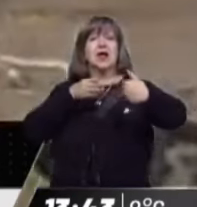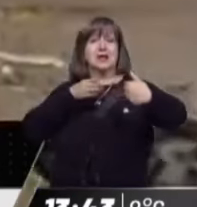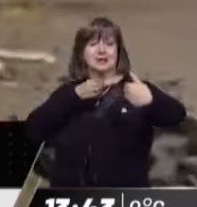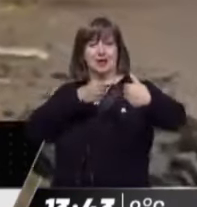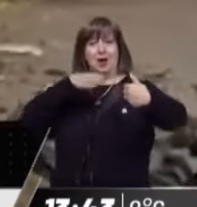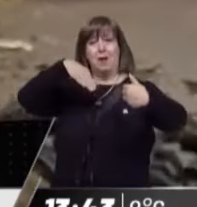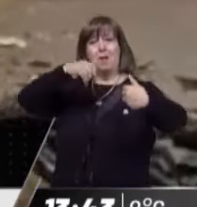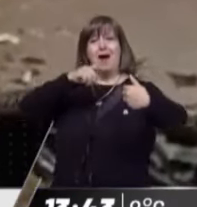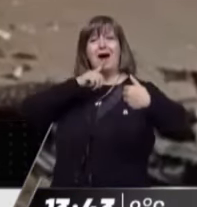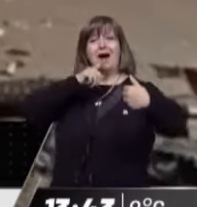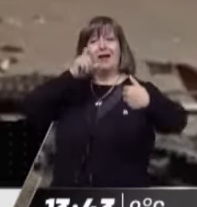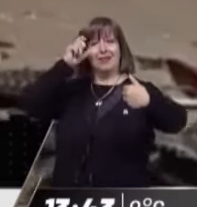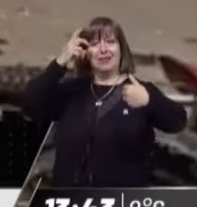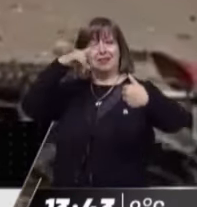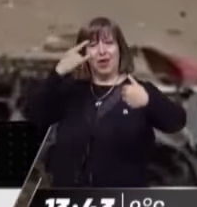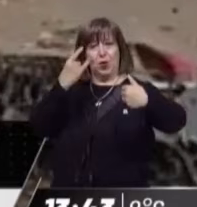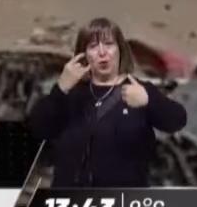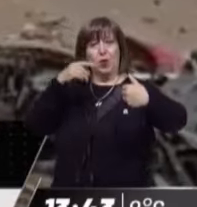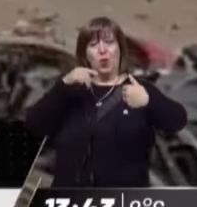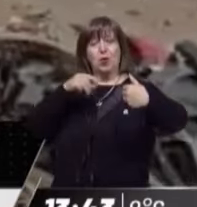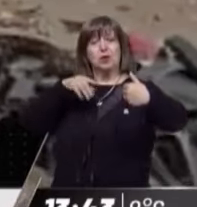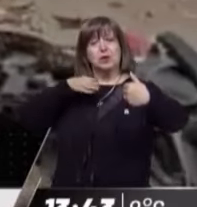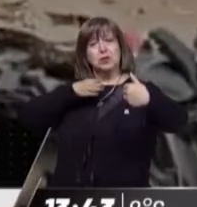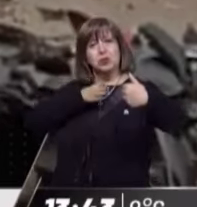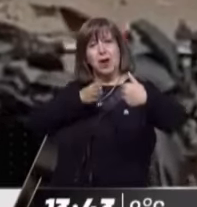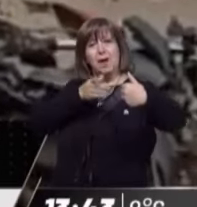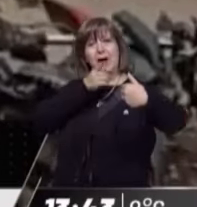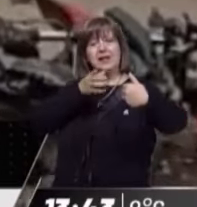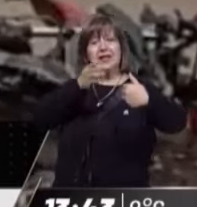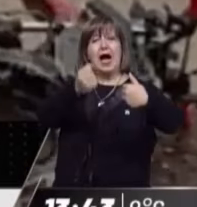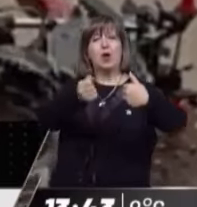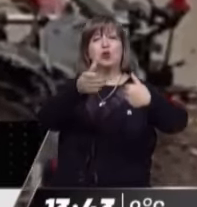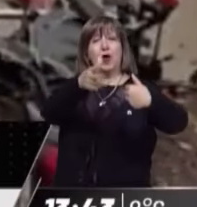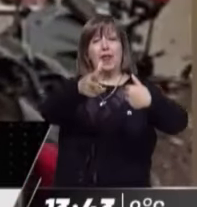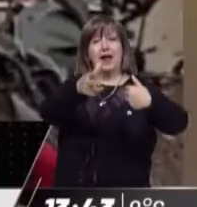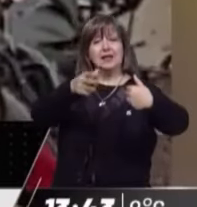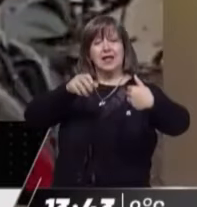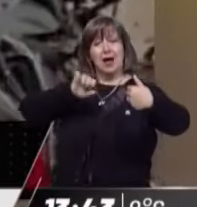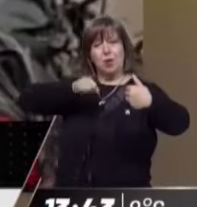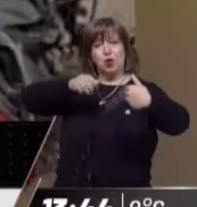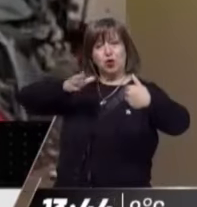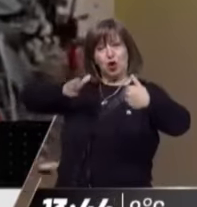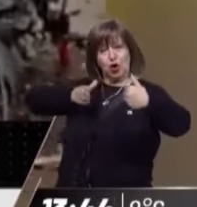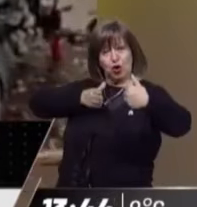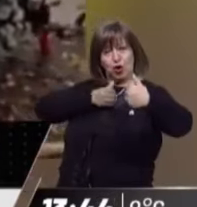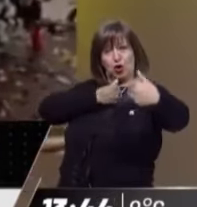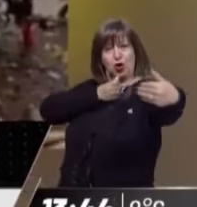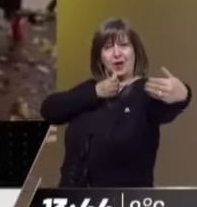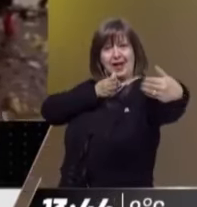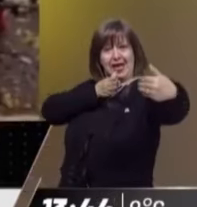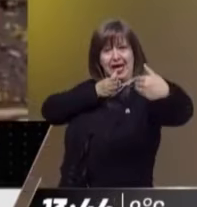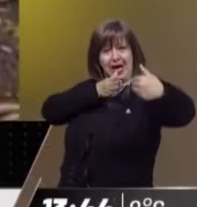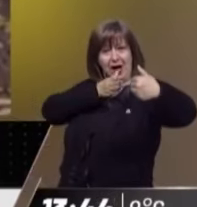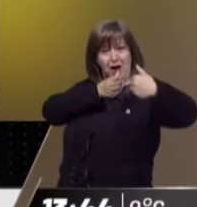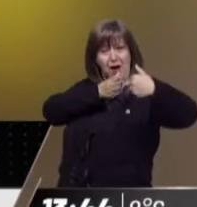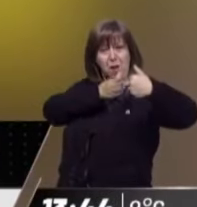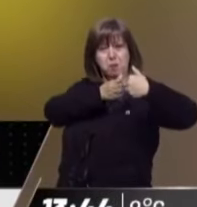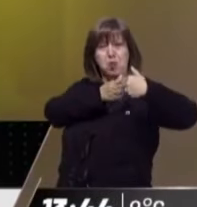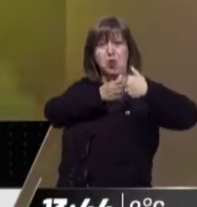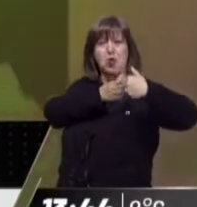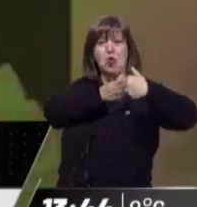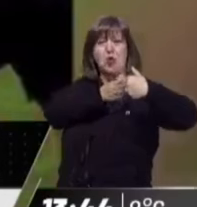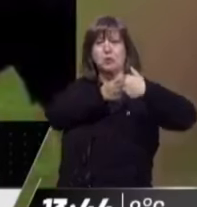Matiú en dirección al oeste y, según la versión de la policía, al intentar sobrepasar a otro vehículo, chocaron contra el colectivo que iba en